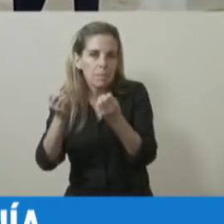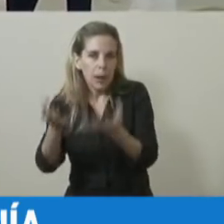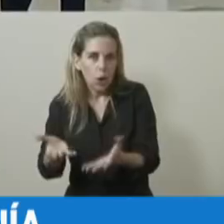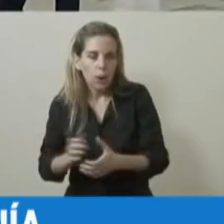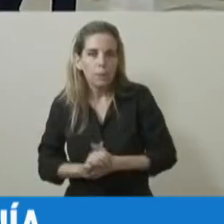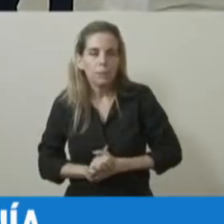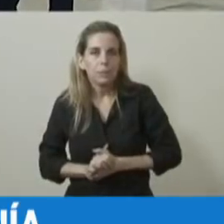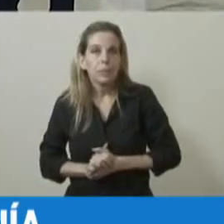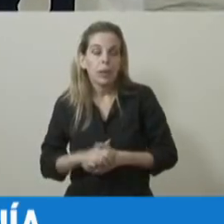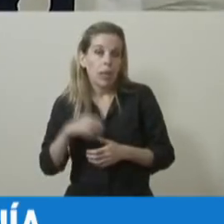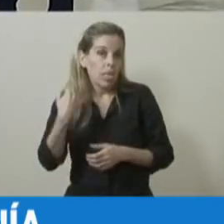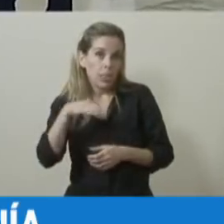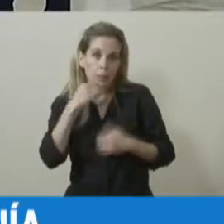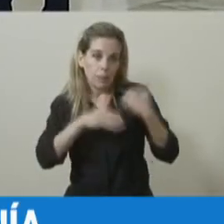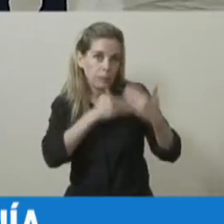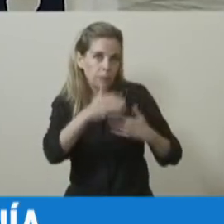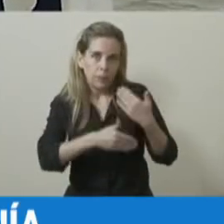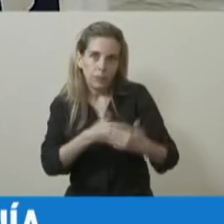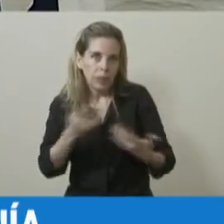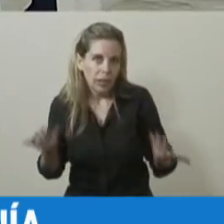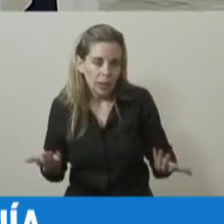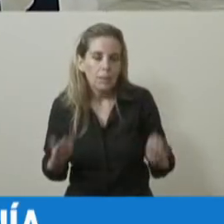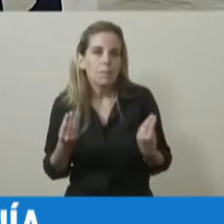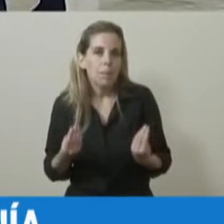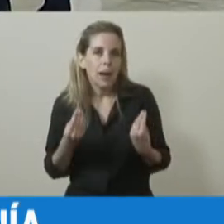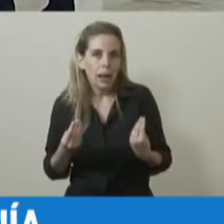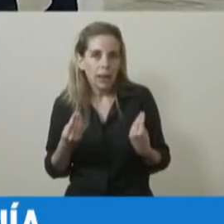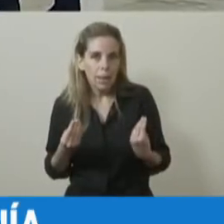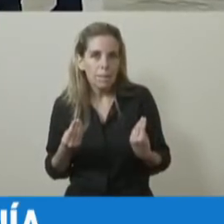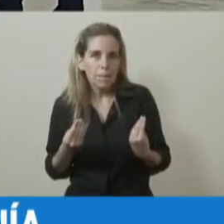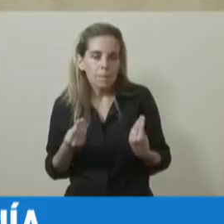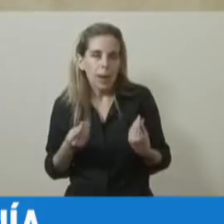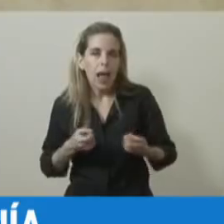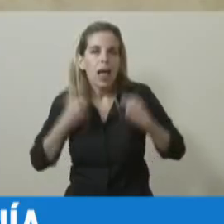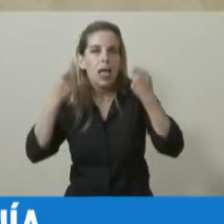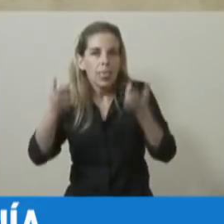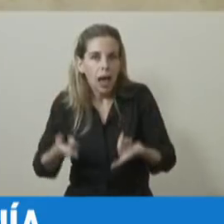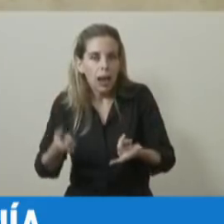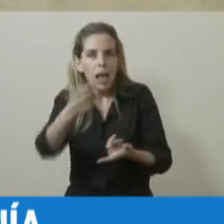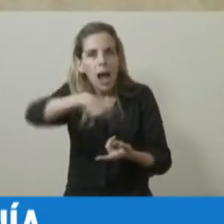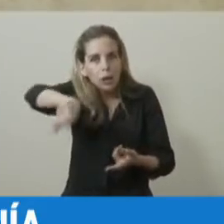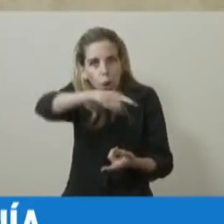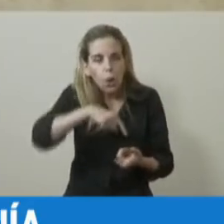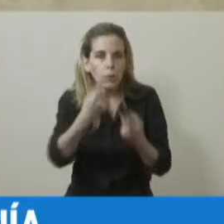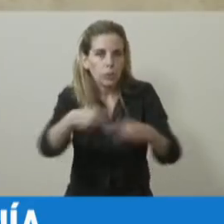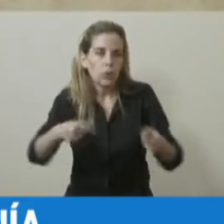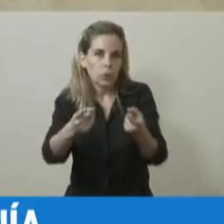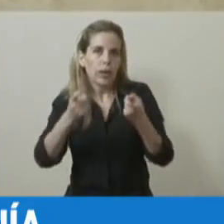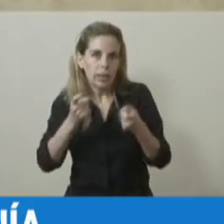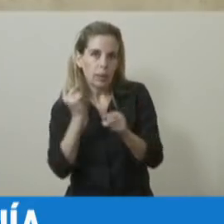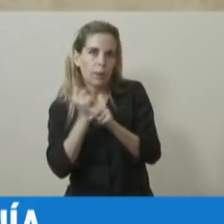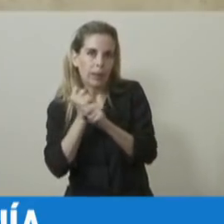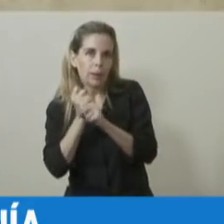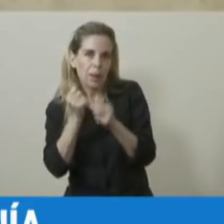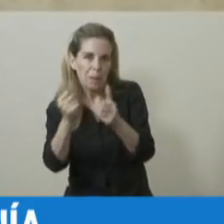Tenemos que trabajar y seguir trabajando para reequipar a nuestras Fuerzas Armadas, que